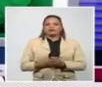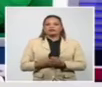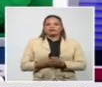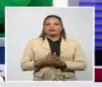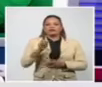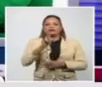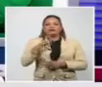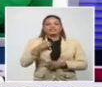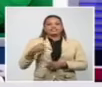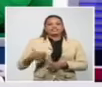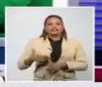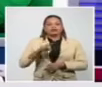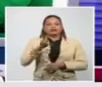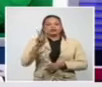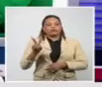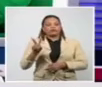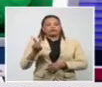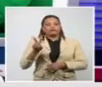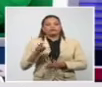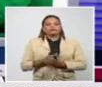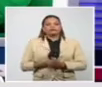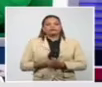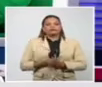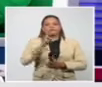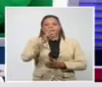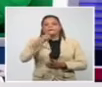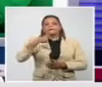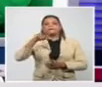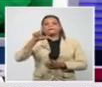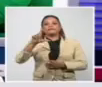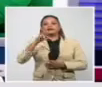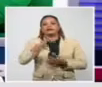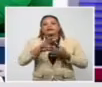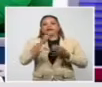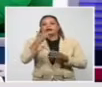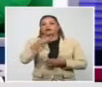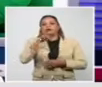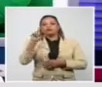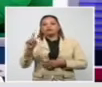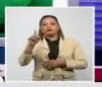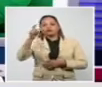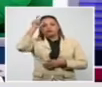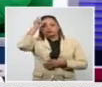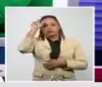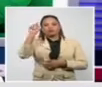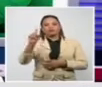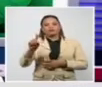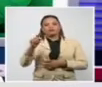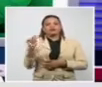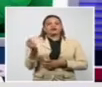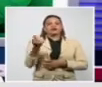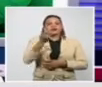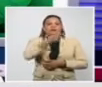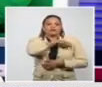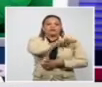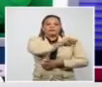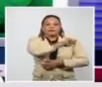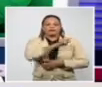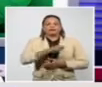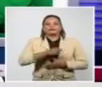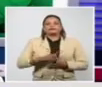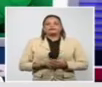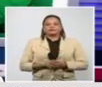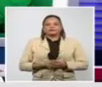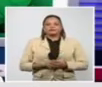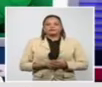chinos 2, belga 1, turco 1 y un español. Me